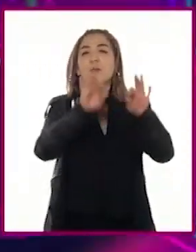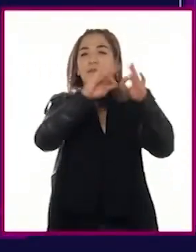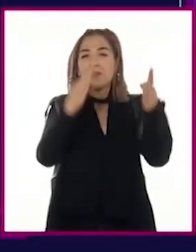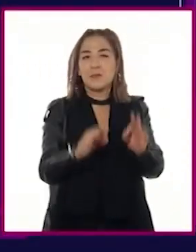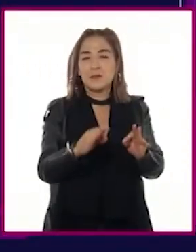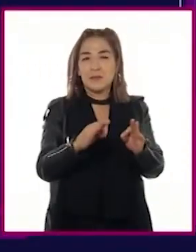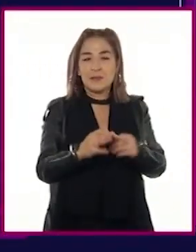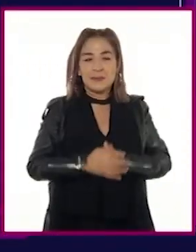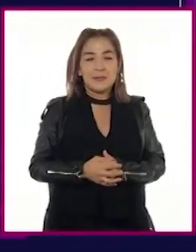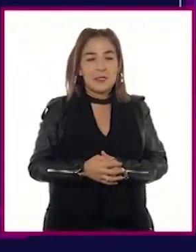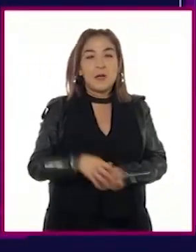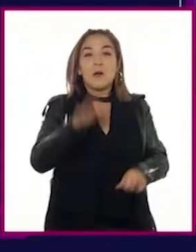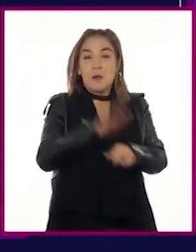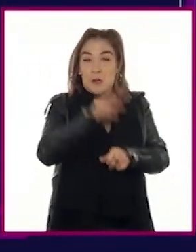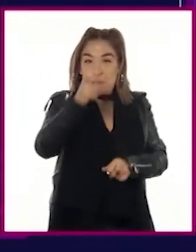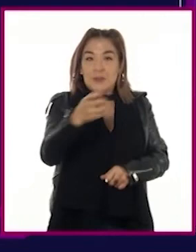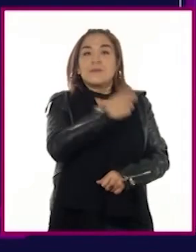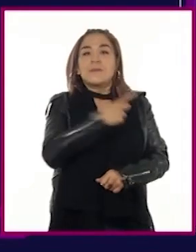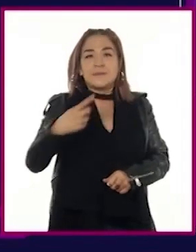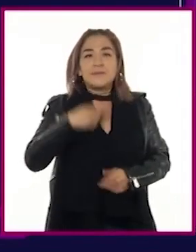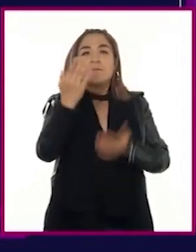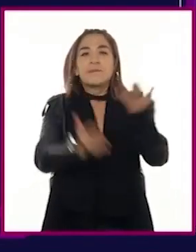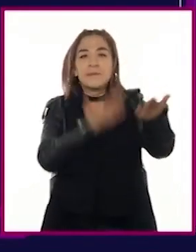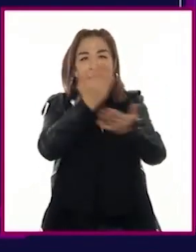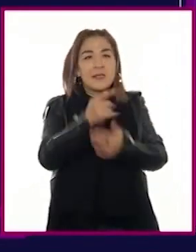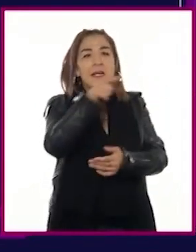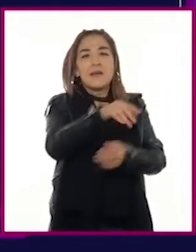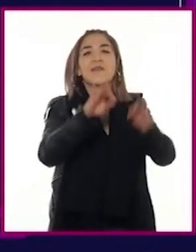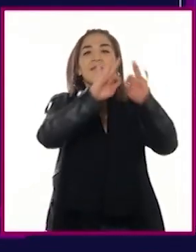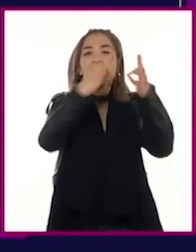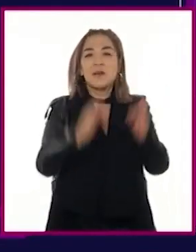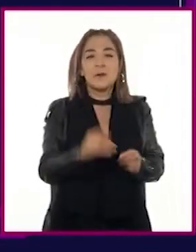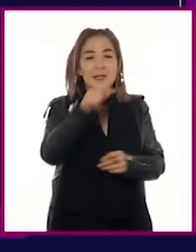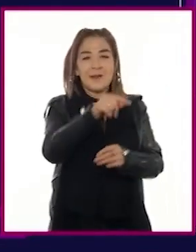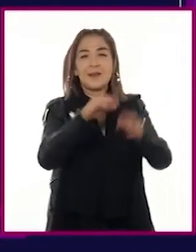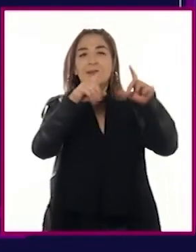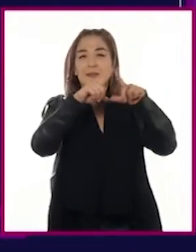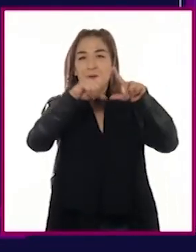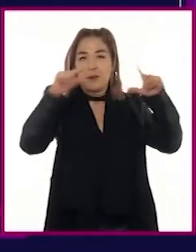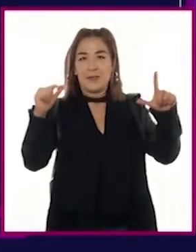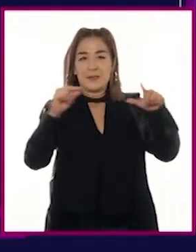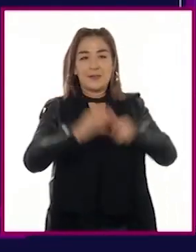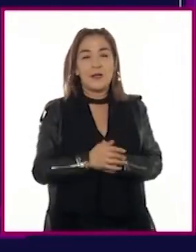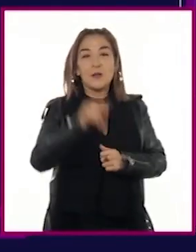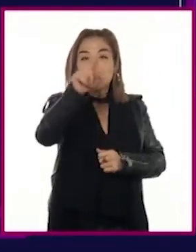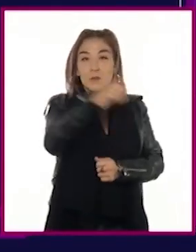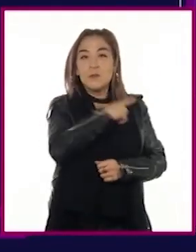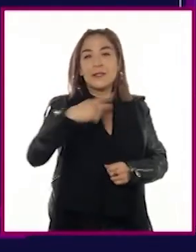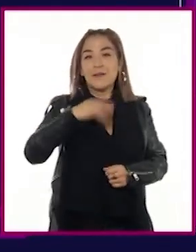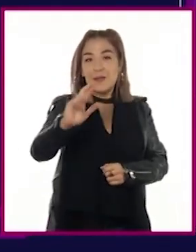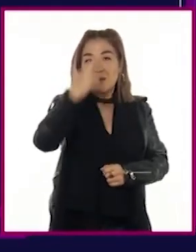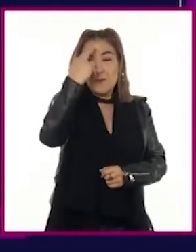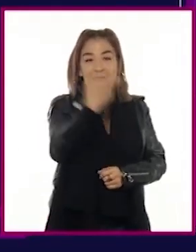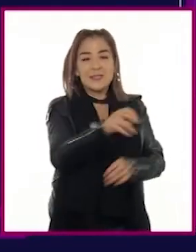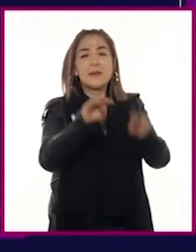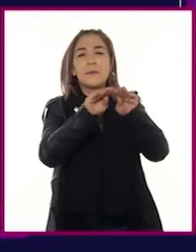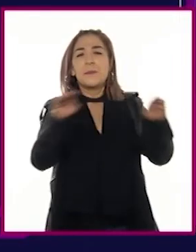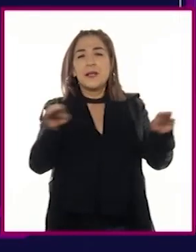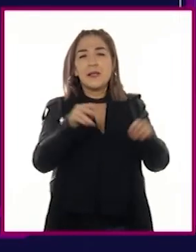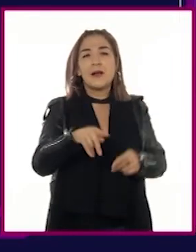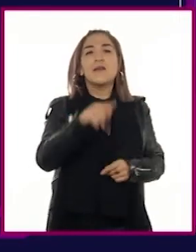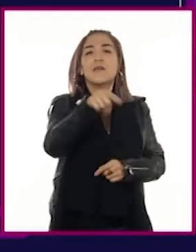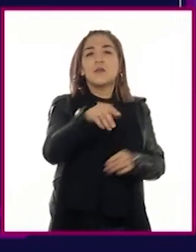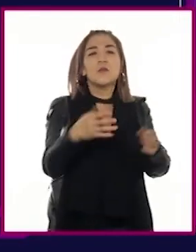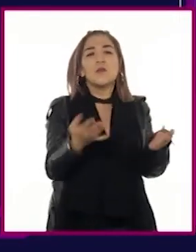Por ello, se pide determinar el perímetro de la figura geométrica. Recordemos que el perímetro de un polígono